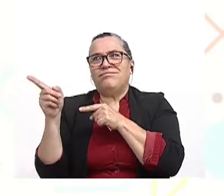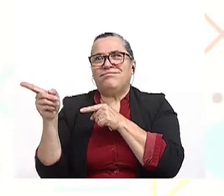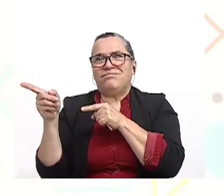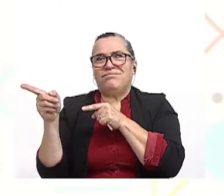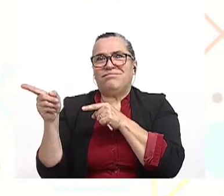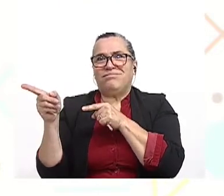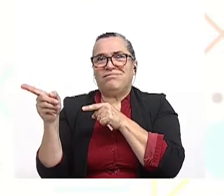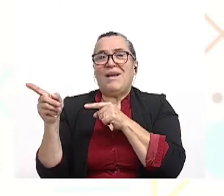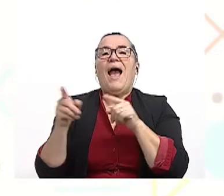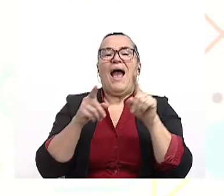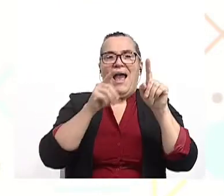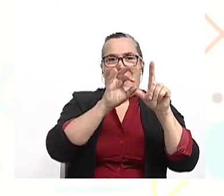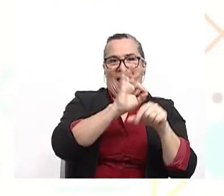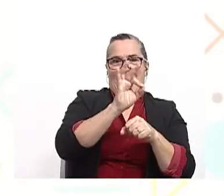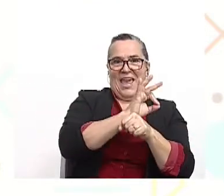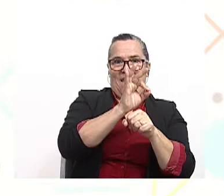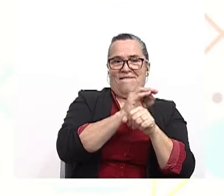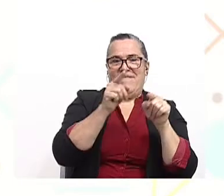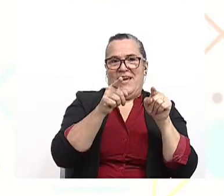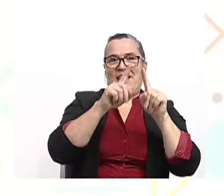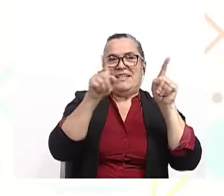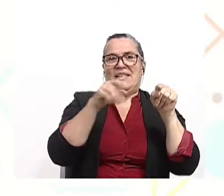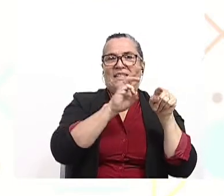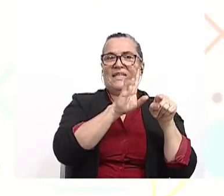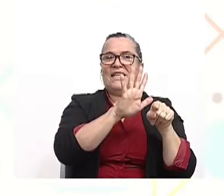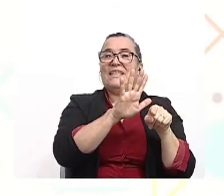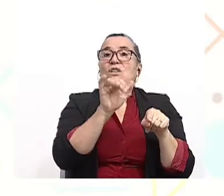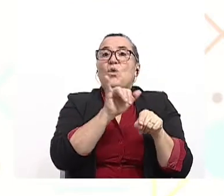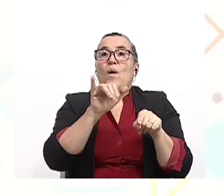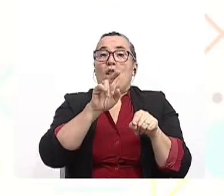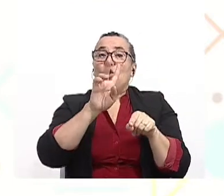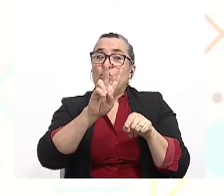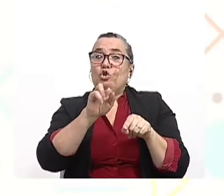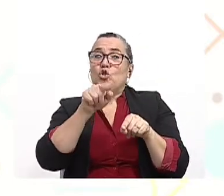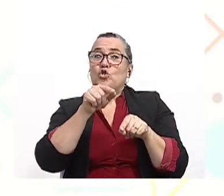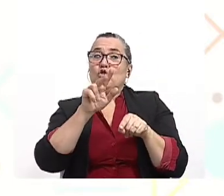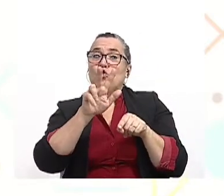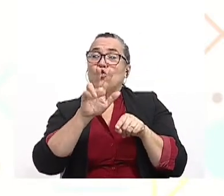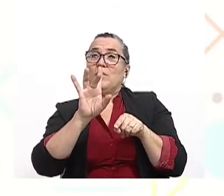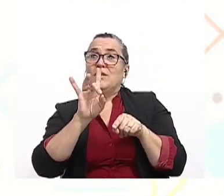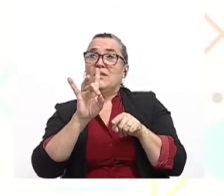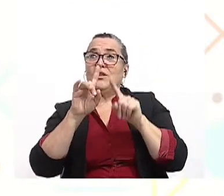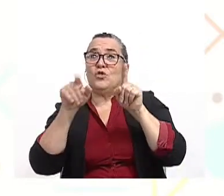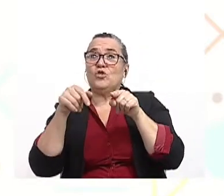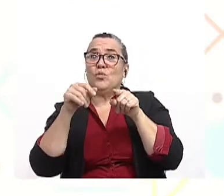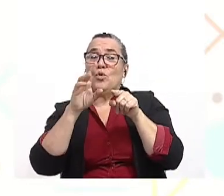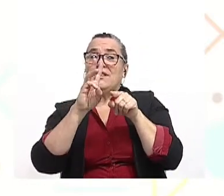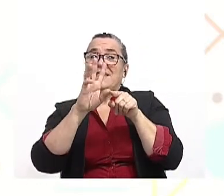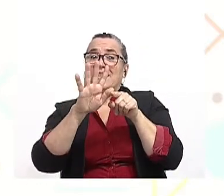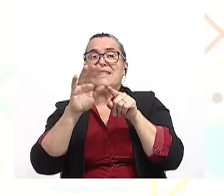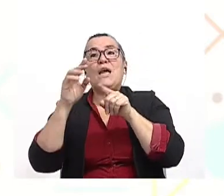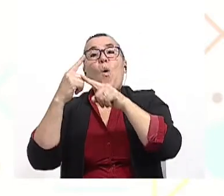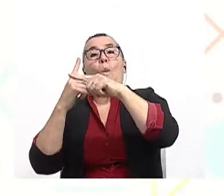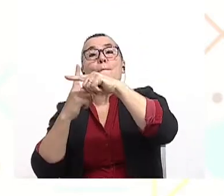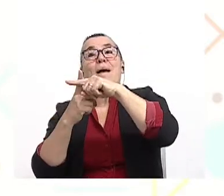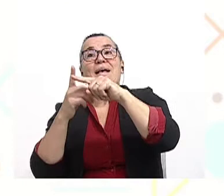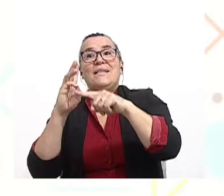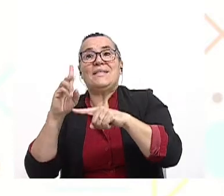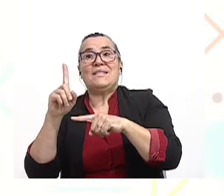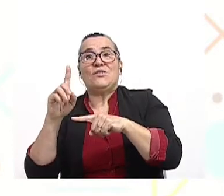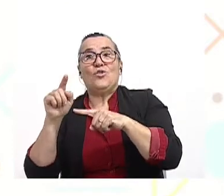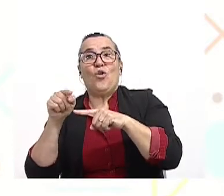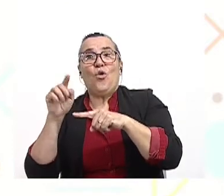de 65 es igual a 2,38 por 65 más 61,41.